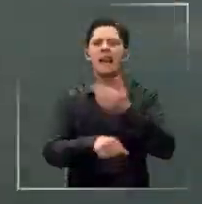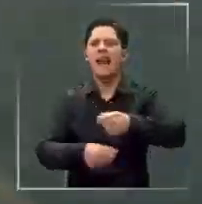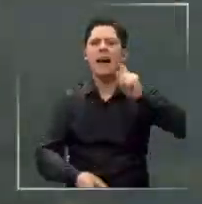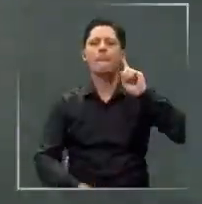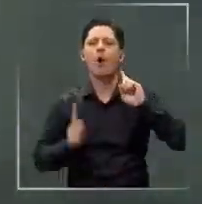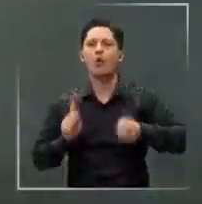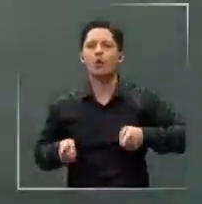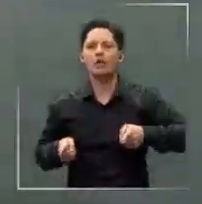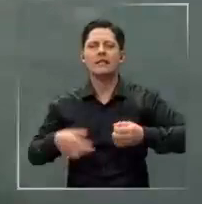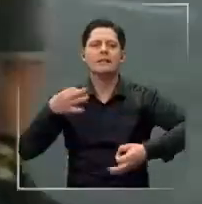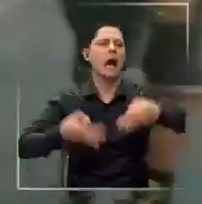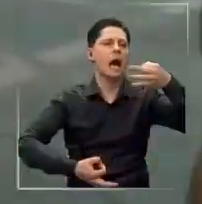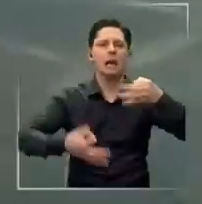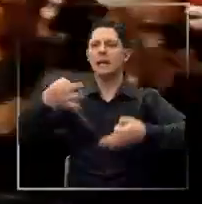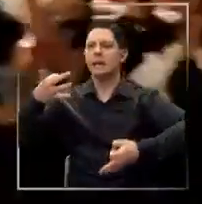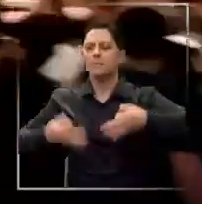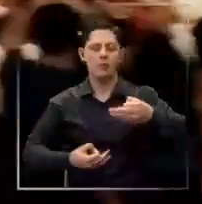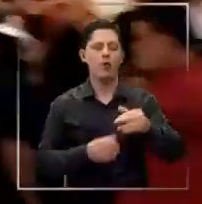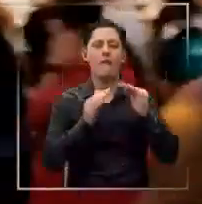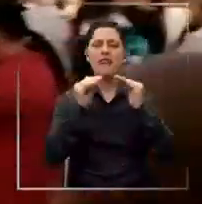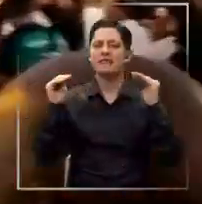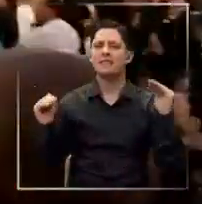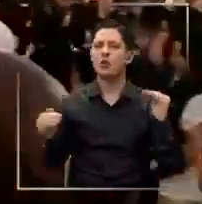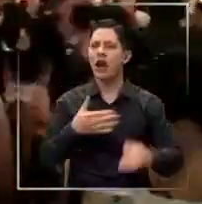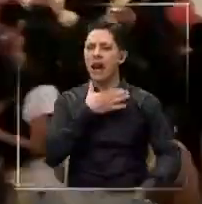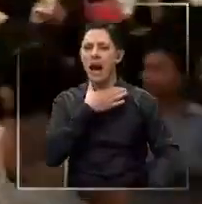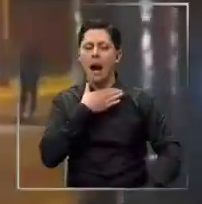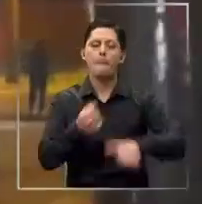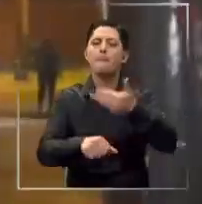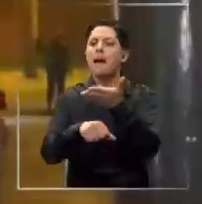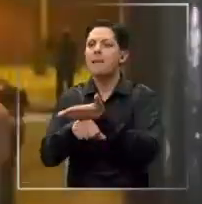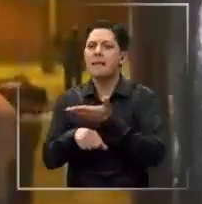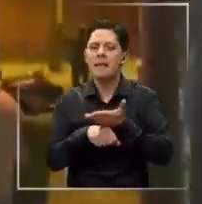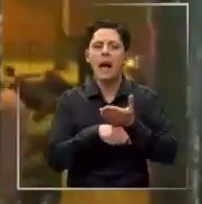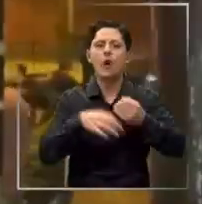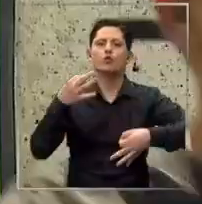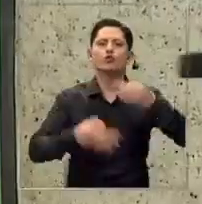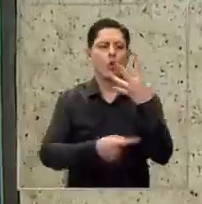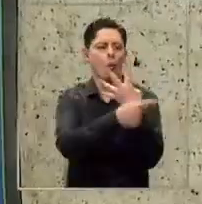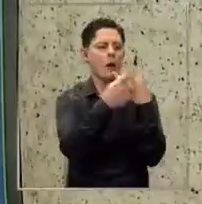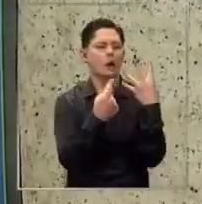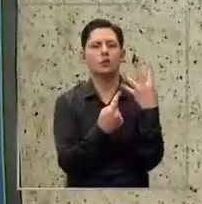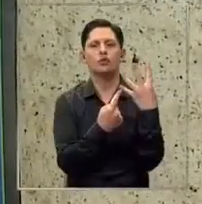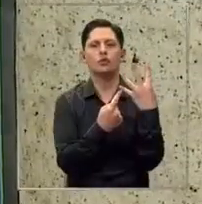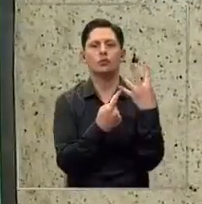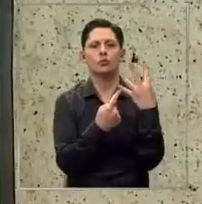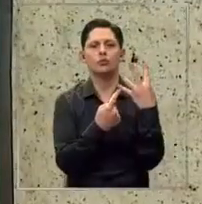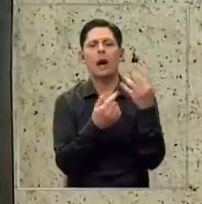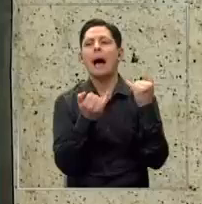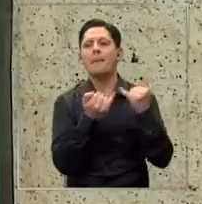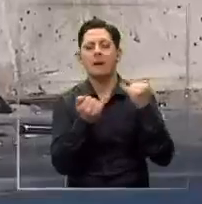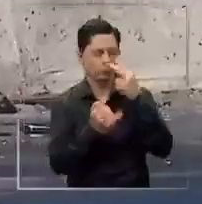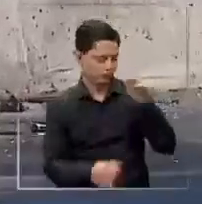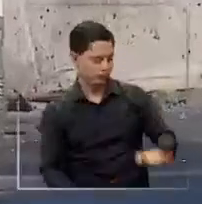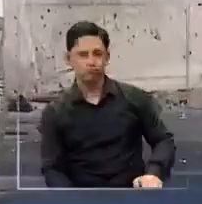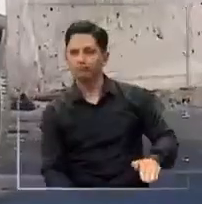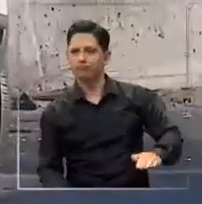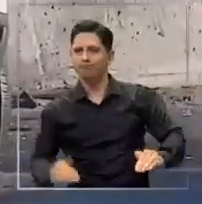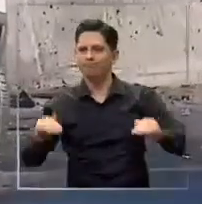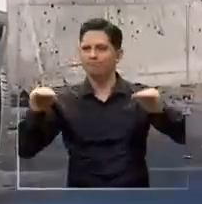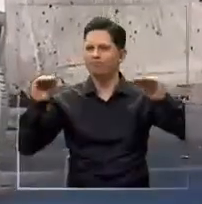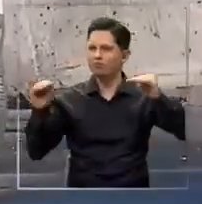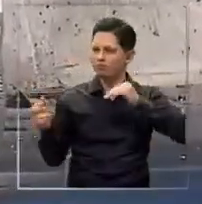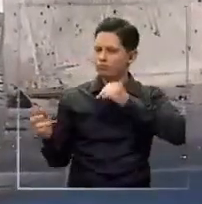con protestas los vecinos de la granja pide justicia cuatro jóvenes muy queridos en el barrio y a quienes vieron crecer fueron